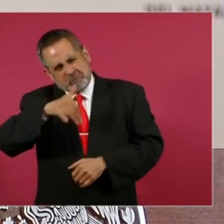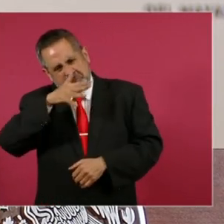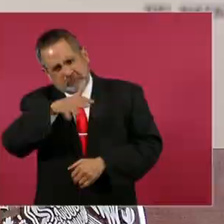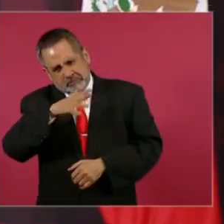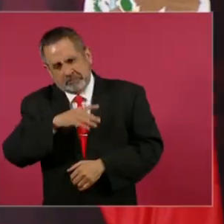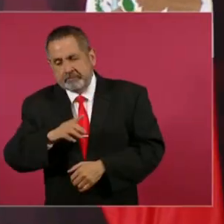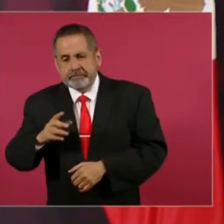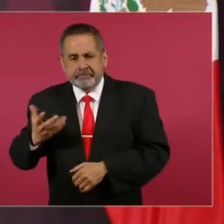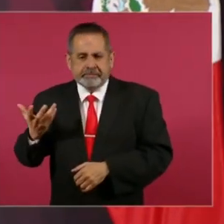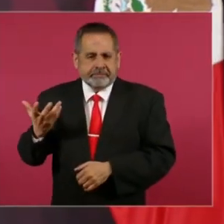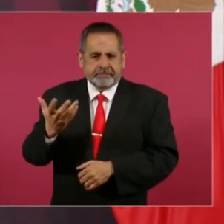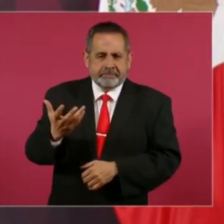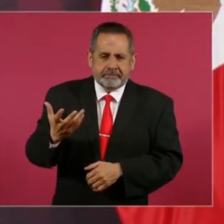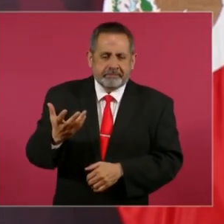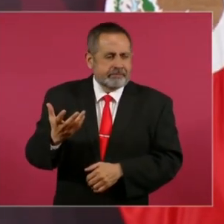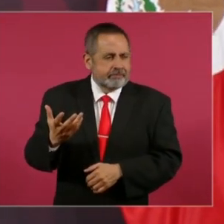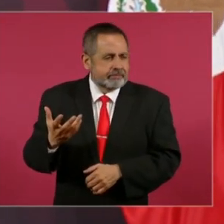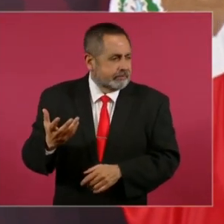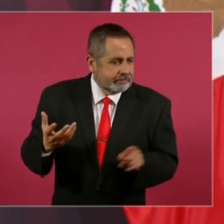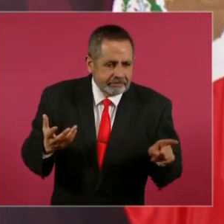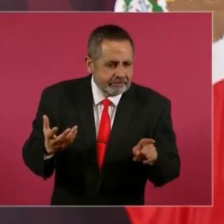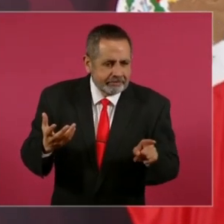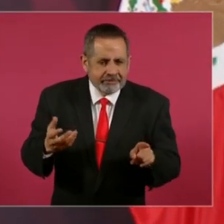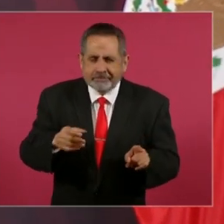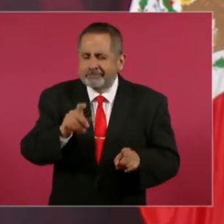y es muy clásico.